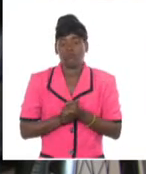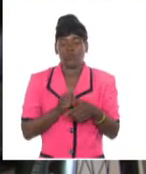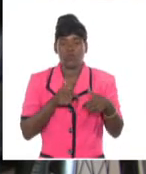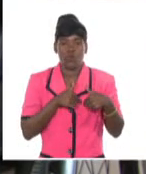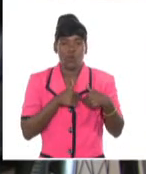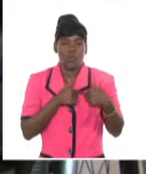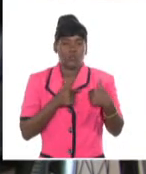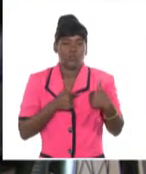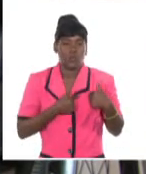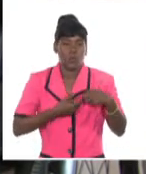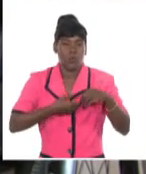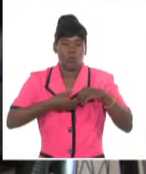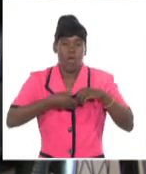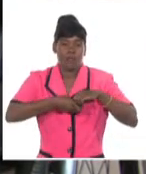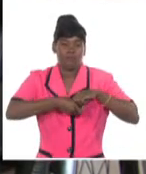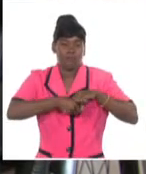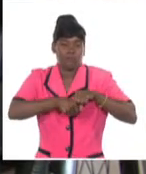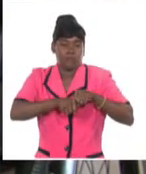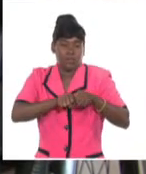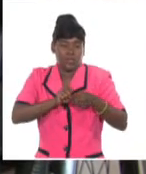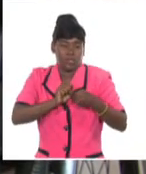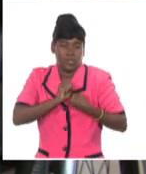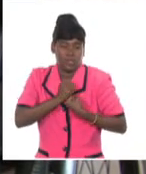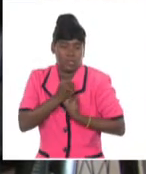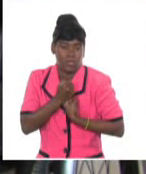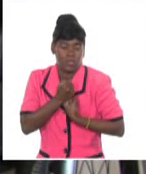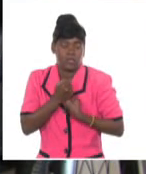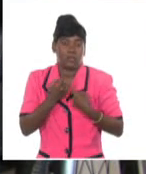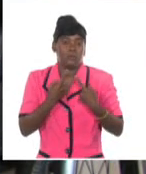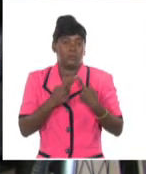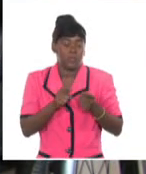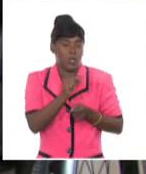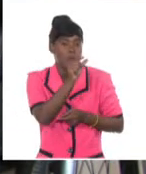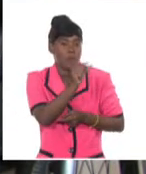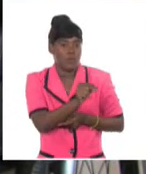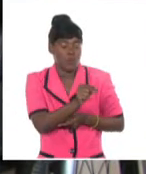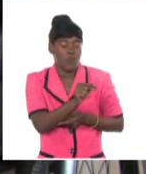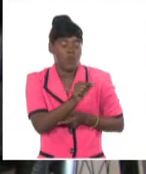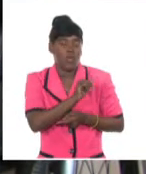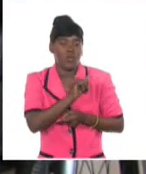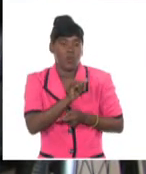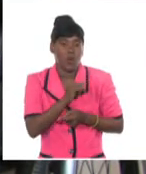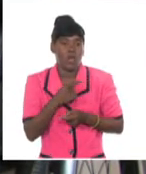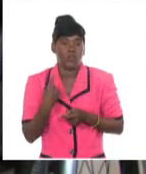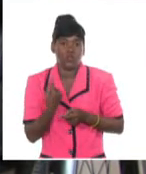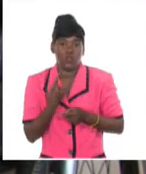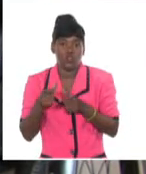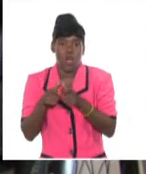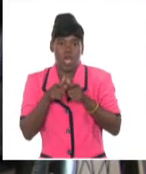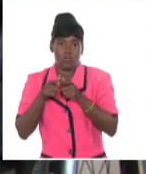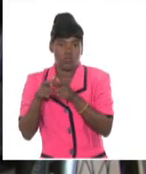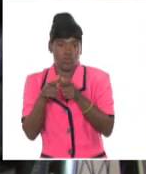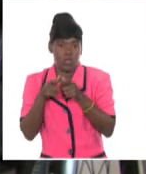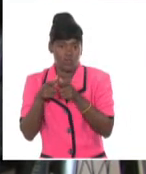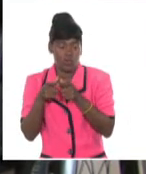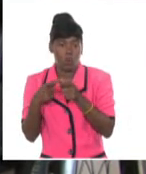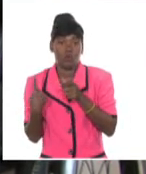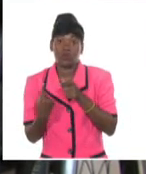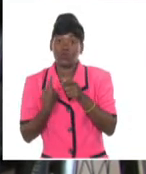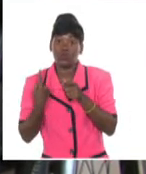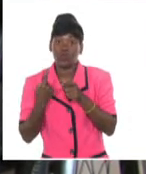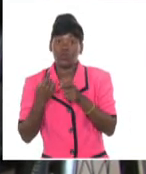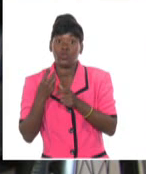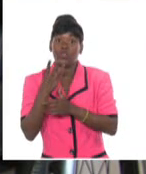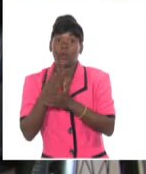deteriorado completamente, y esa persona, a través de todos los programas de la asociación y de la hermandad que existe entre